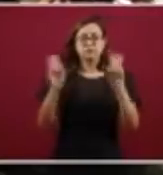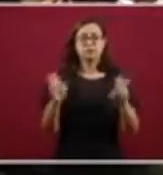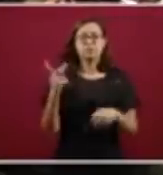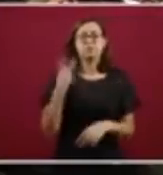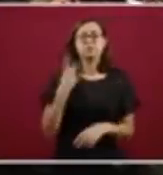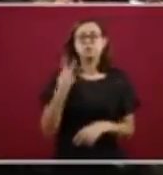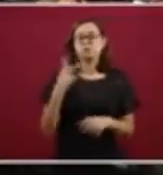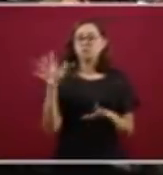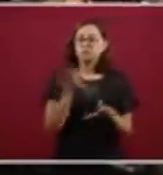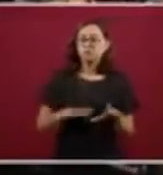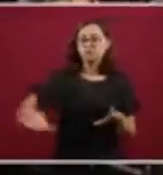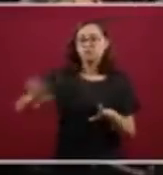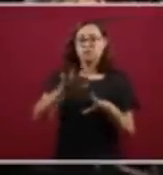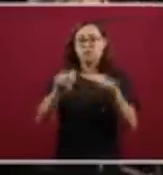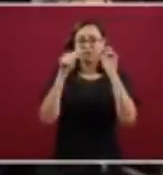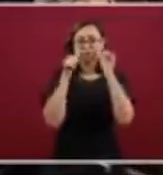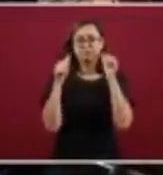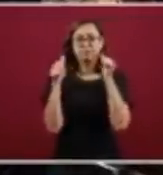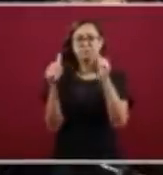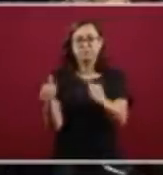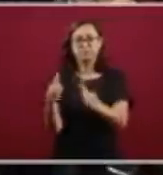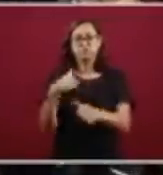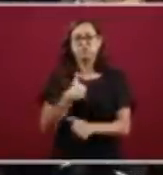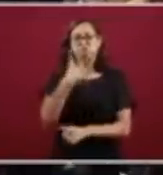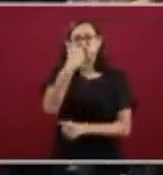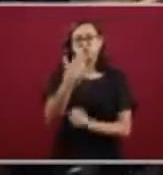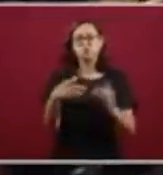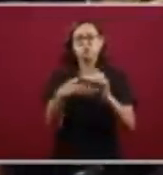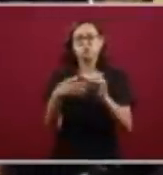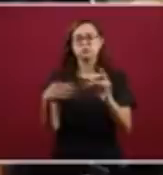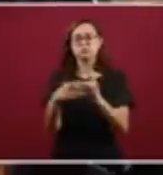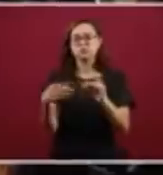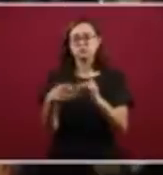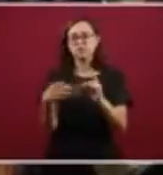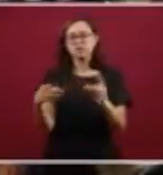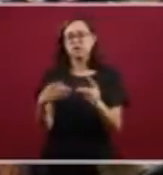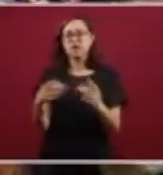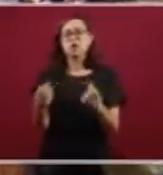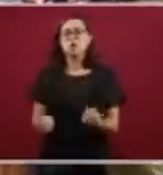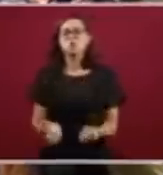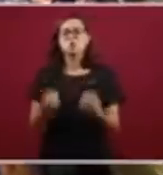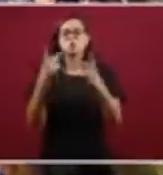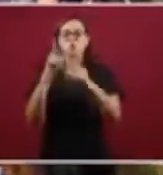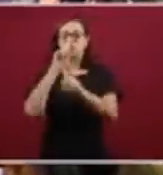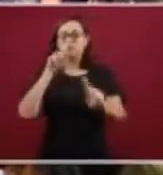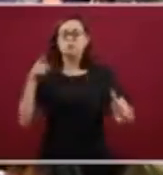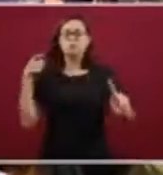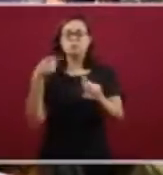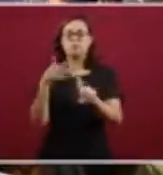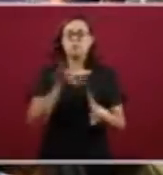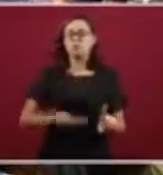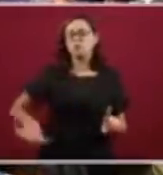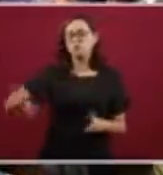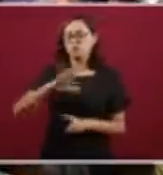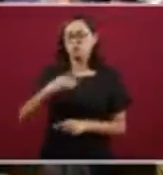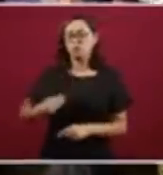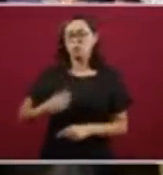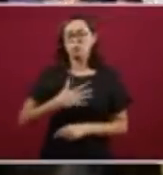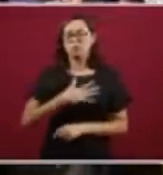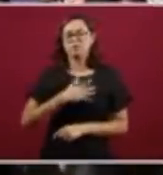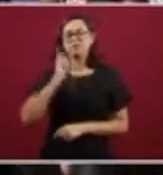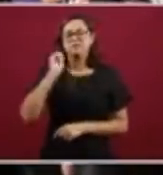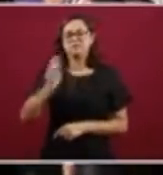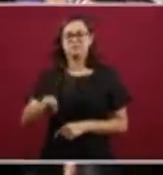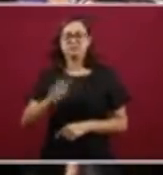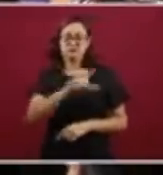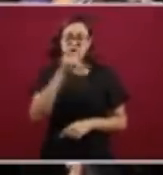este sentido, me gustaría comentarles lo siguiente. La visión de la nueva política de bienestar es: no puede haber gobierno rico con